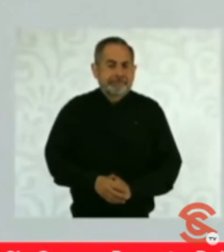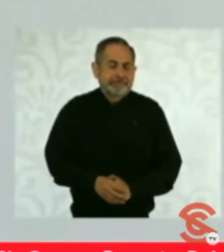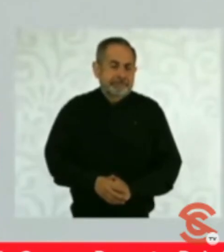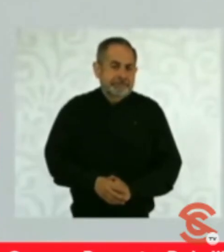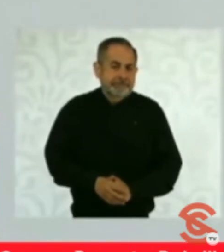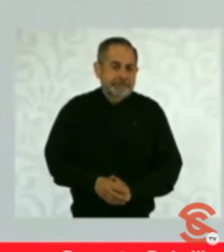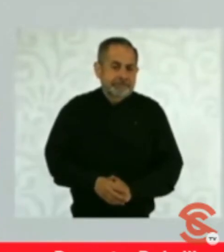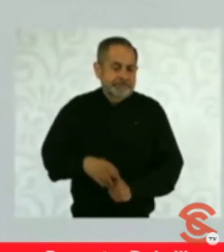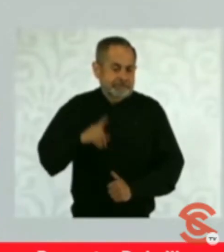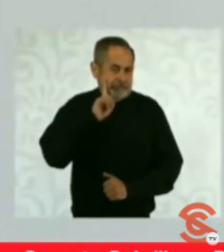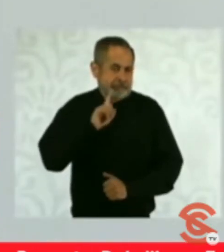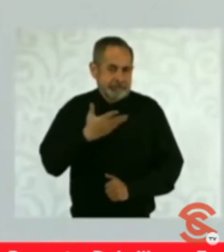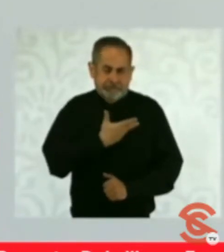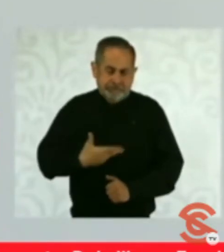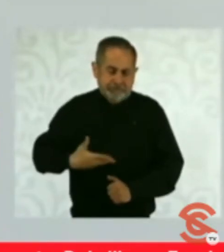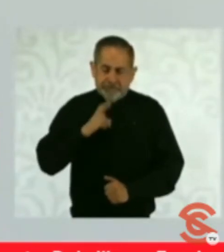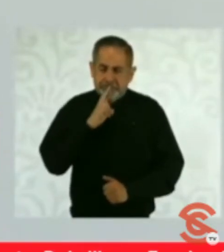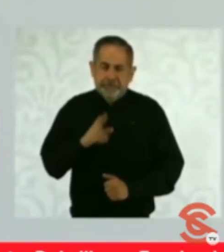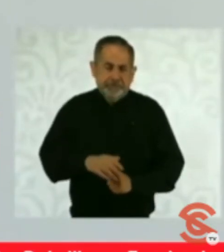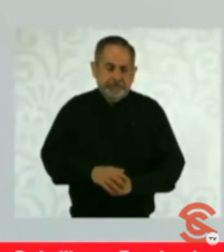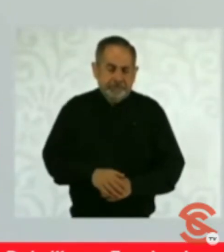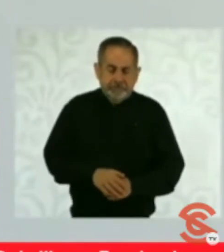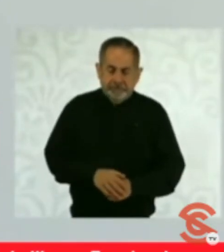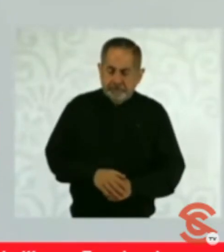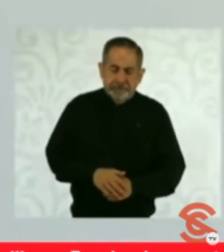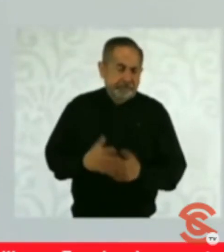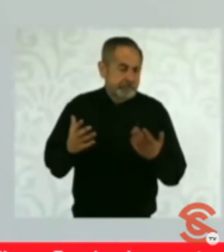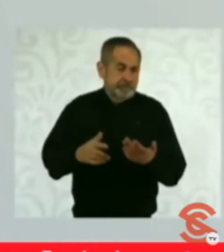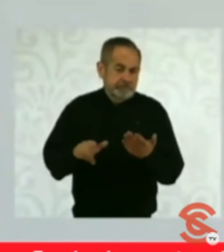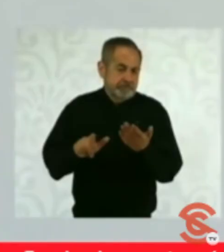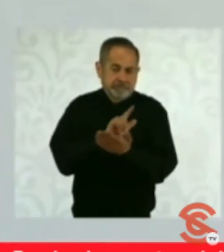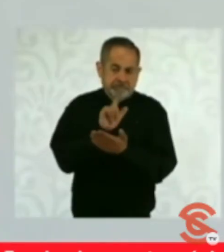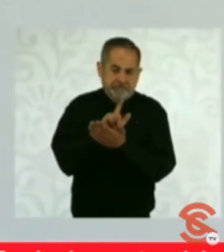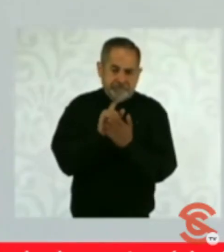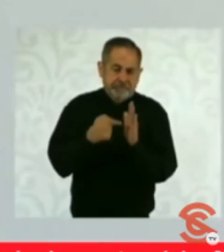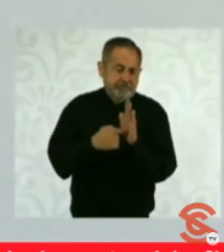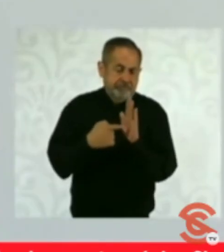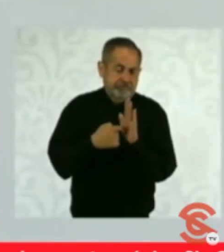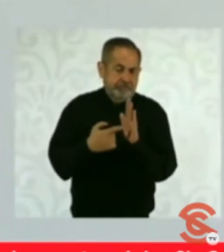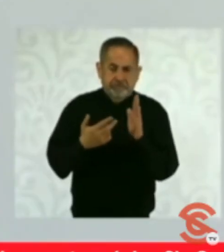Digamos que por norma,